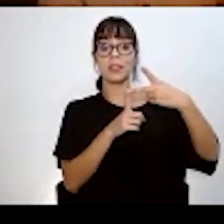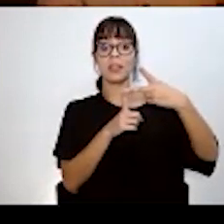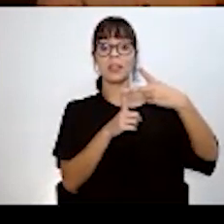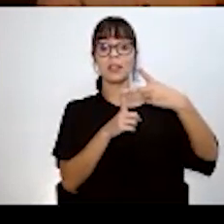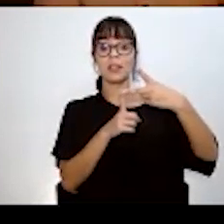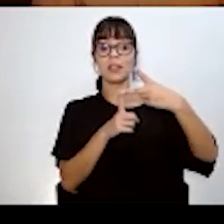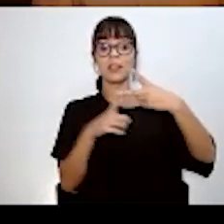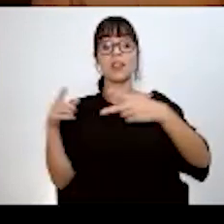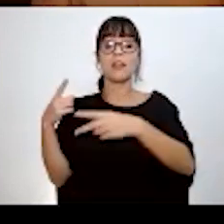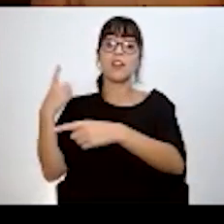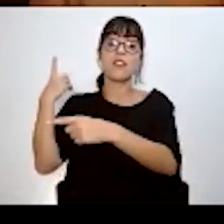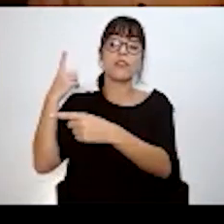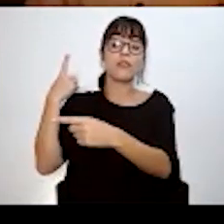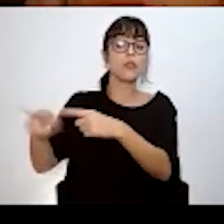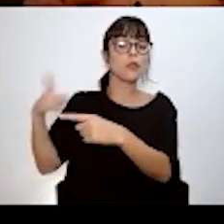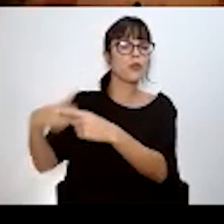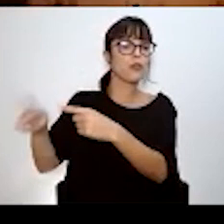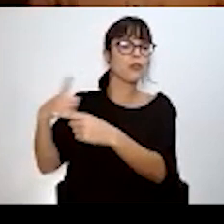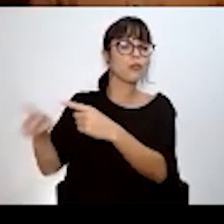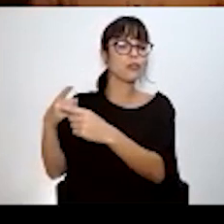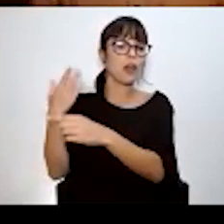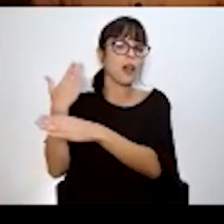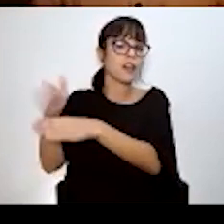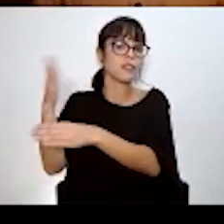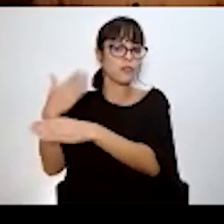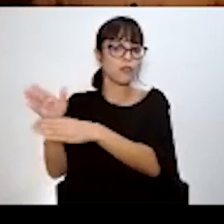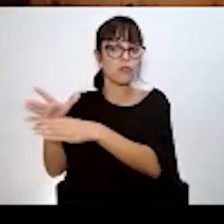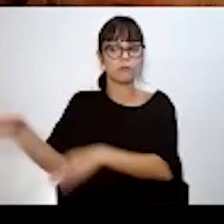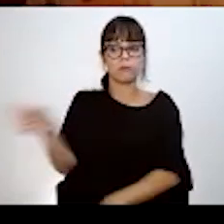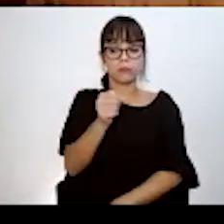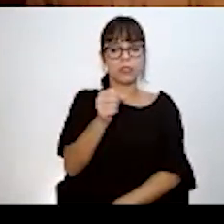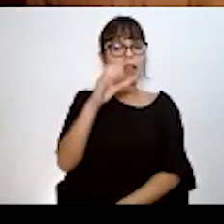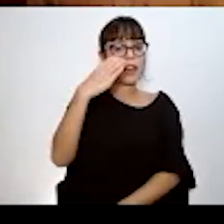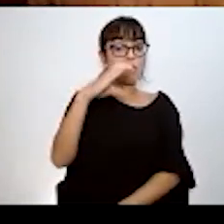representativos del conjunto. Es decir, en el proceso de investigación tenemos más